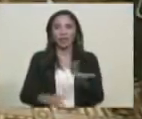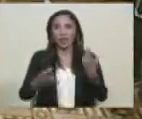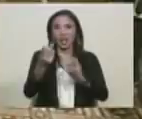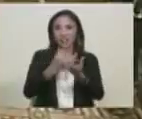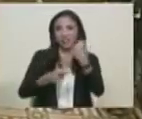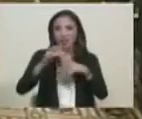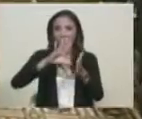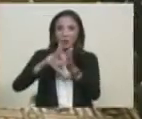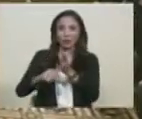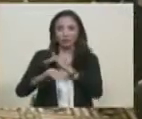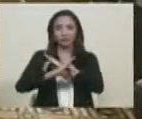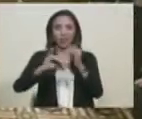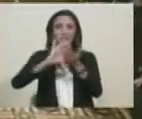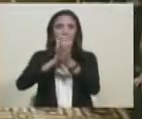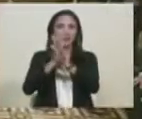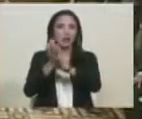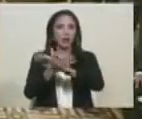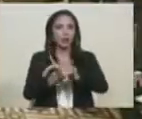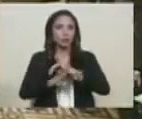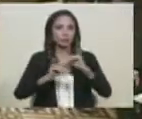mafia, criminales.